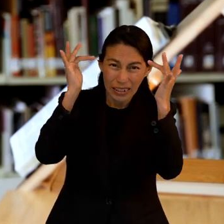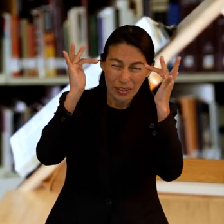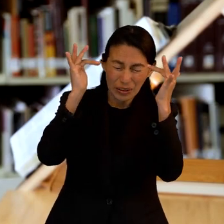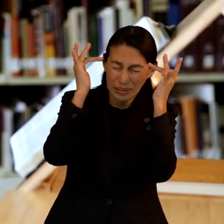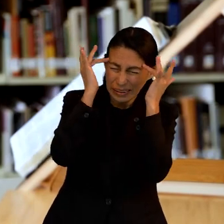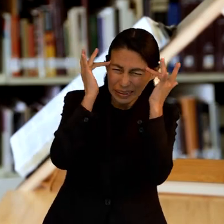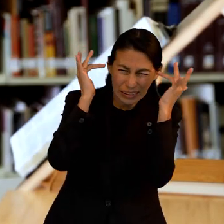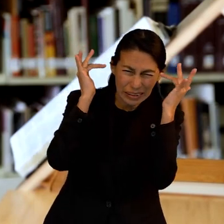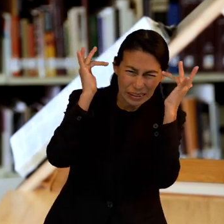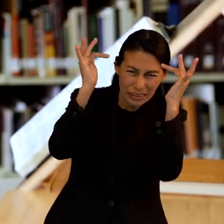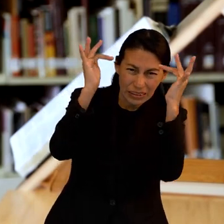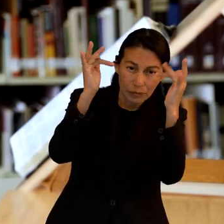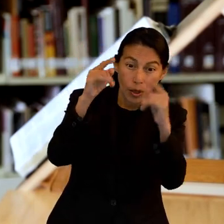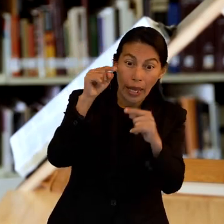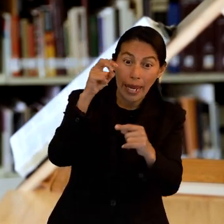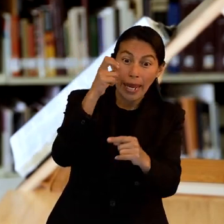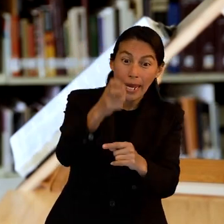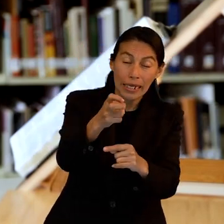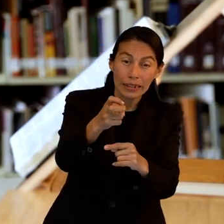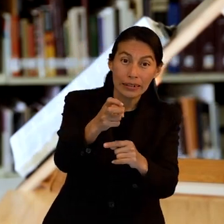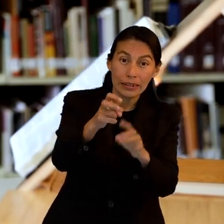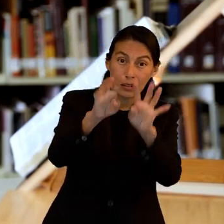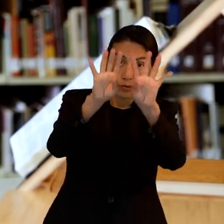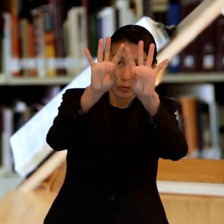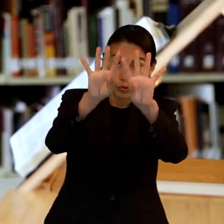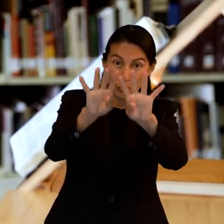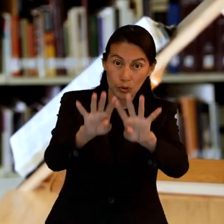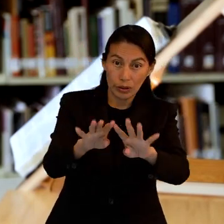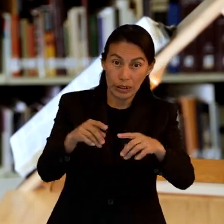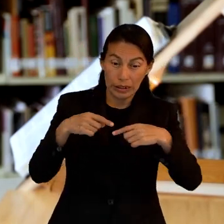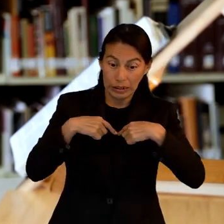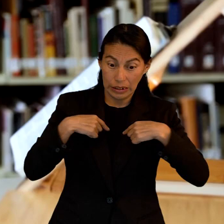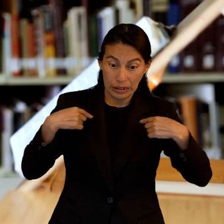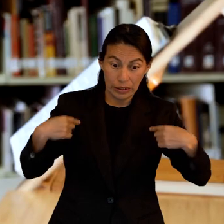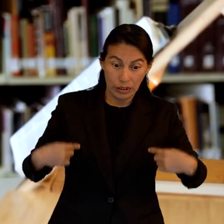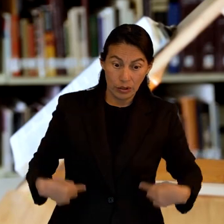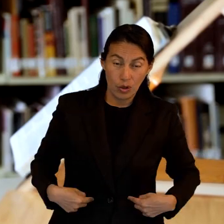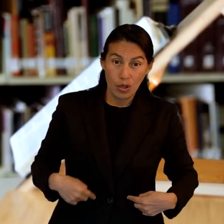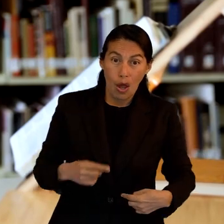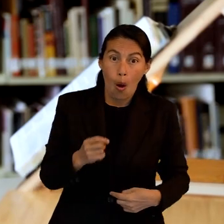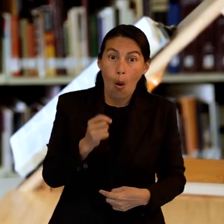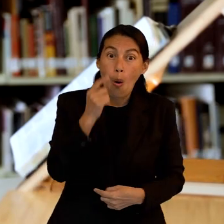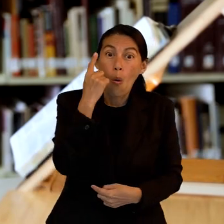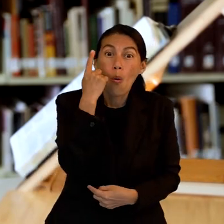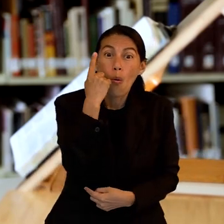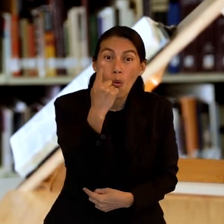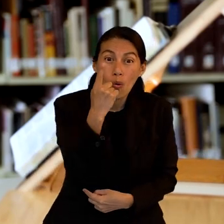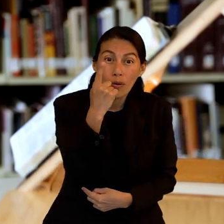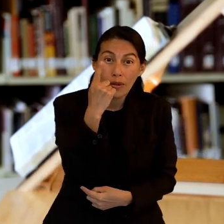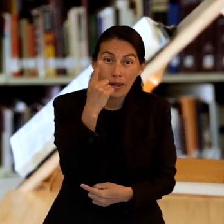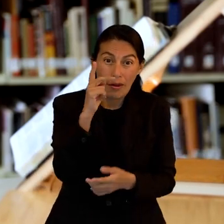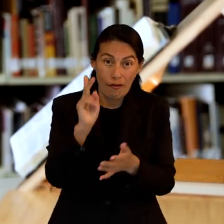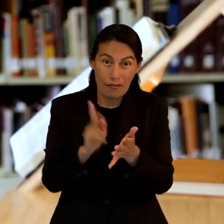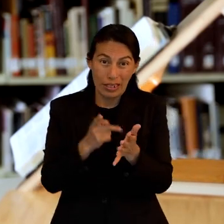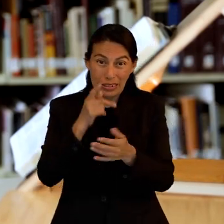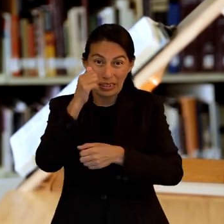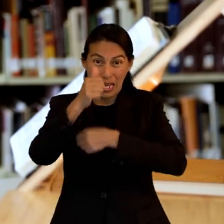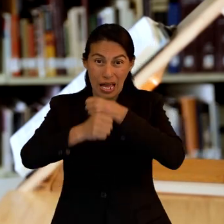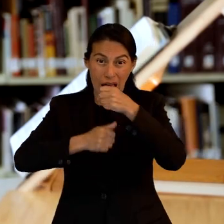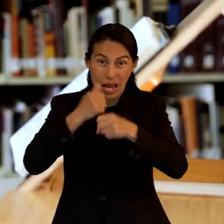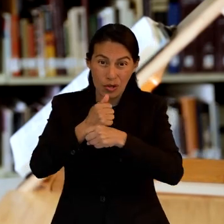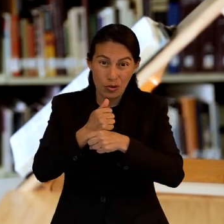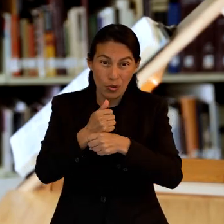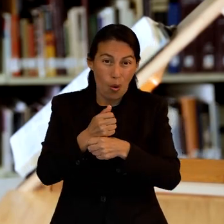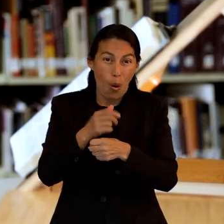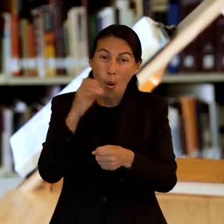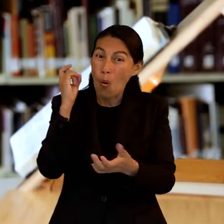y ese solamente era traspuesto ese velo cortina pues sumo sacerdote una vez al año el día de